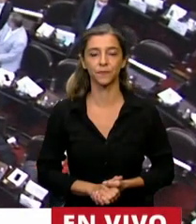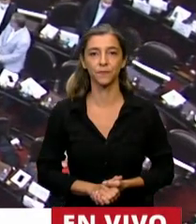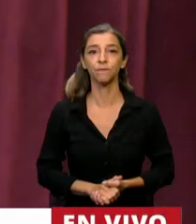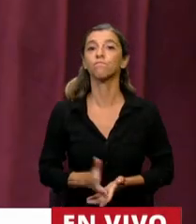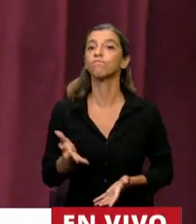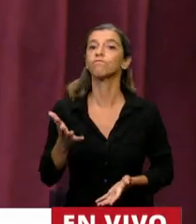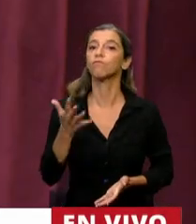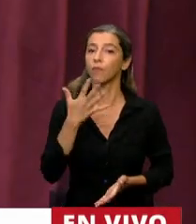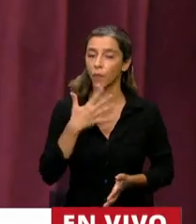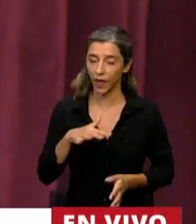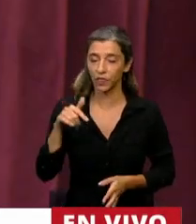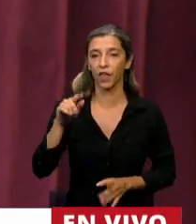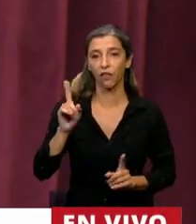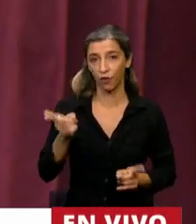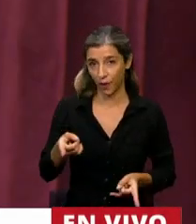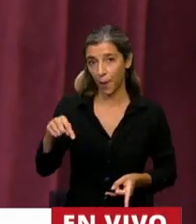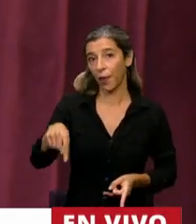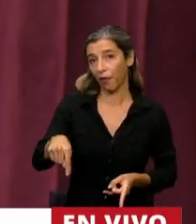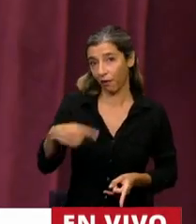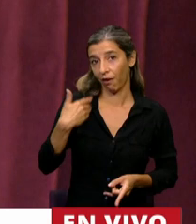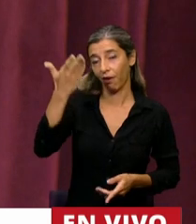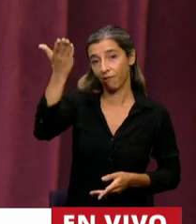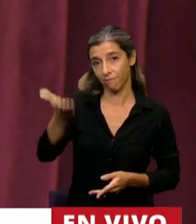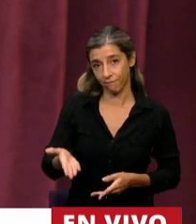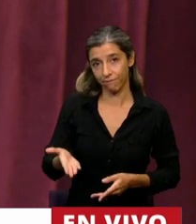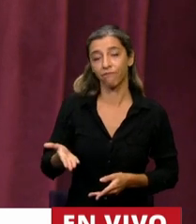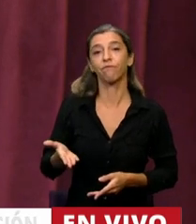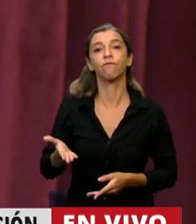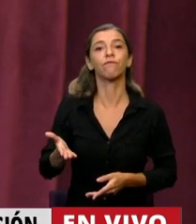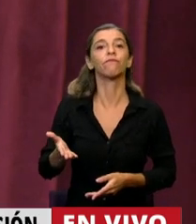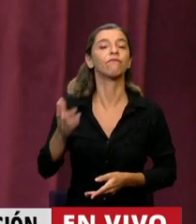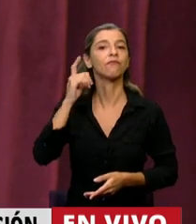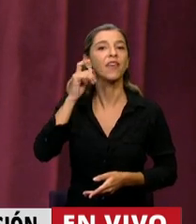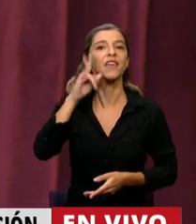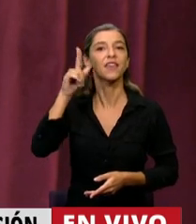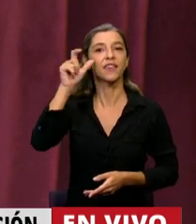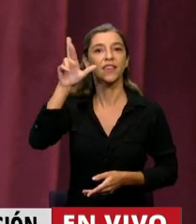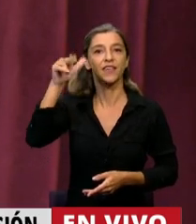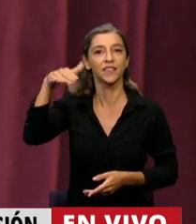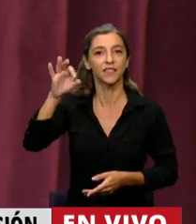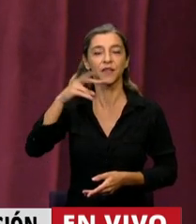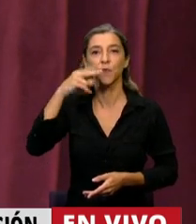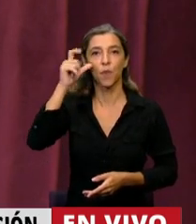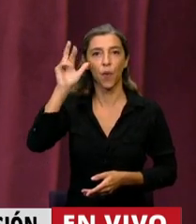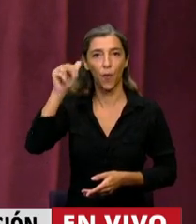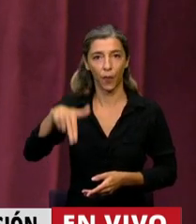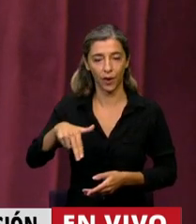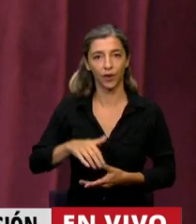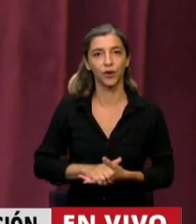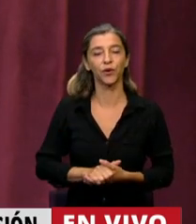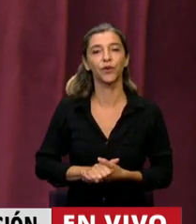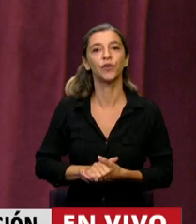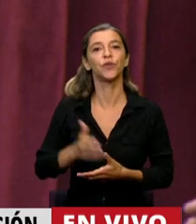entendiendo que se encuentra en este recinto, don Jorge Guillermo Verón, lo invito a acercarse